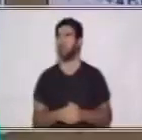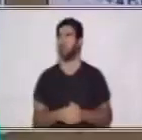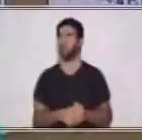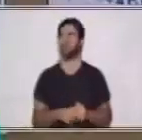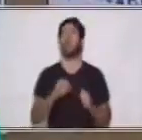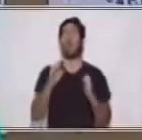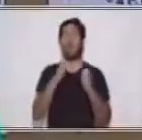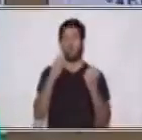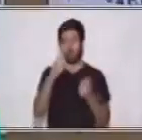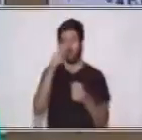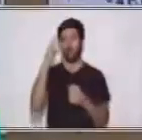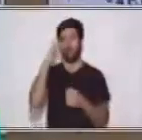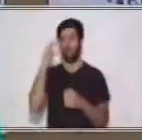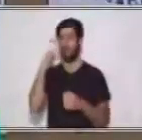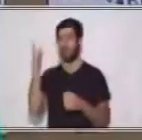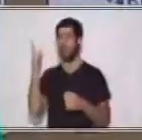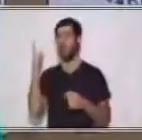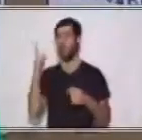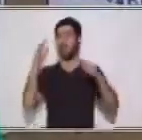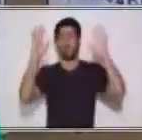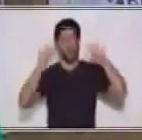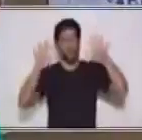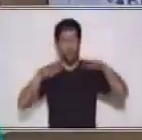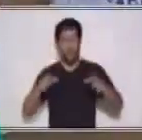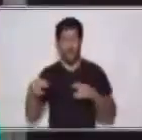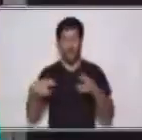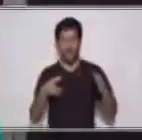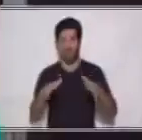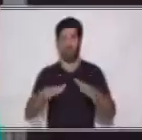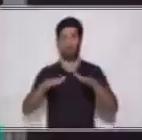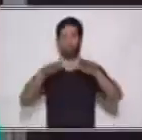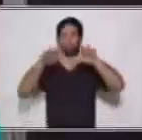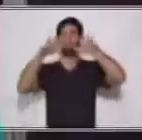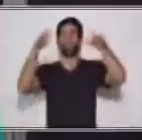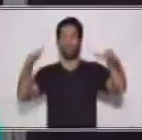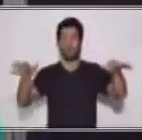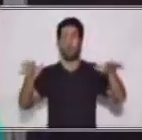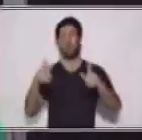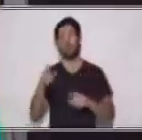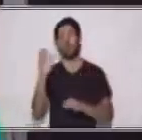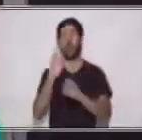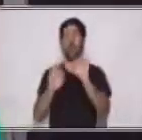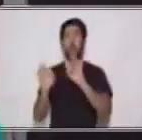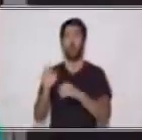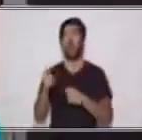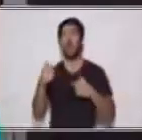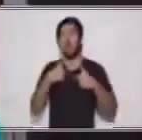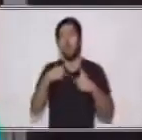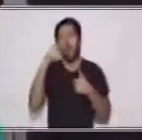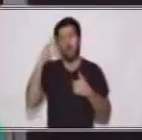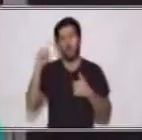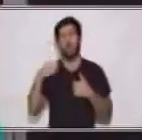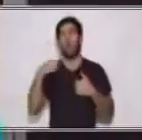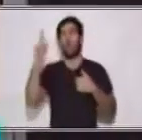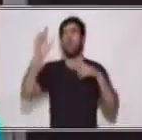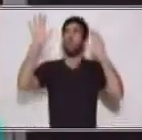y nosotros lo podemos contrastar con la realidad, una opinión puede ser, la época lluviosa es muy triste. Puede